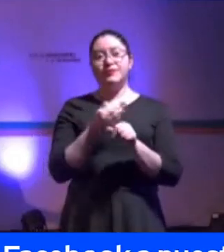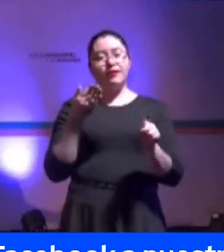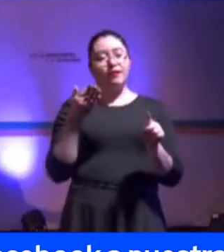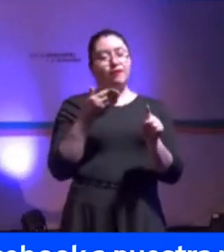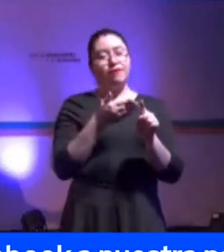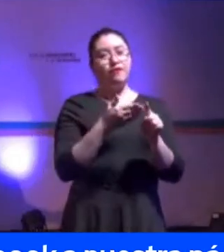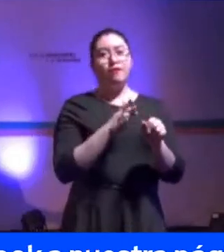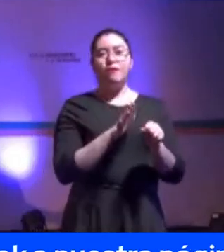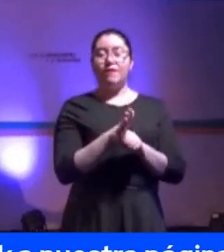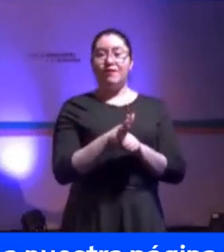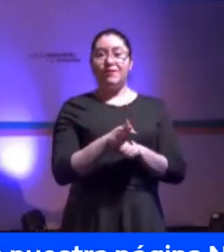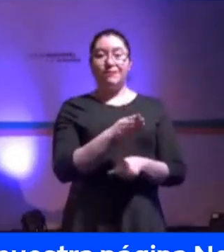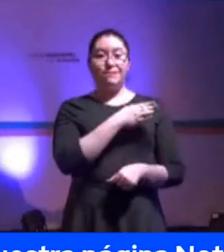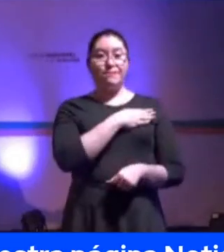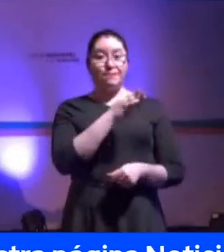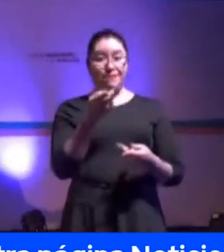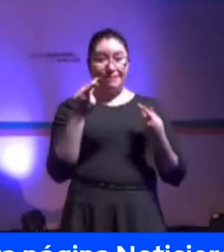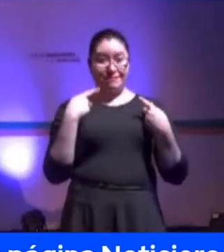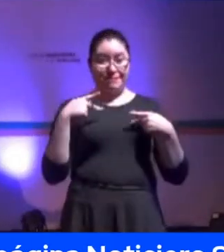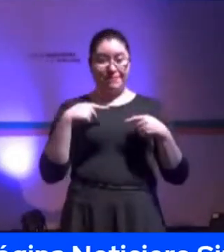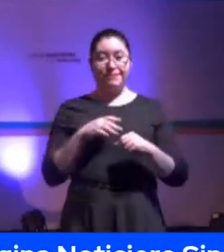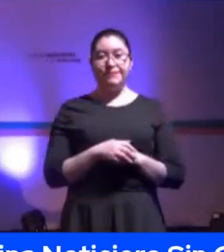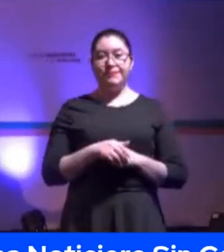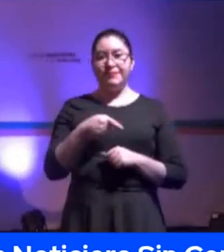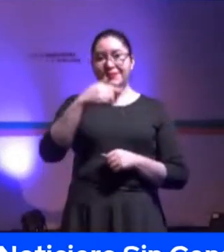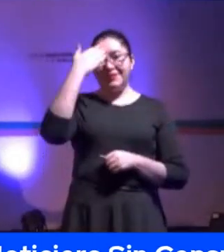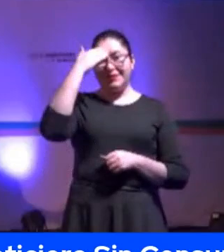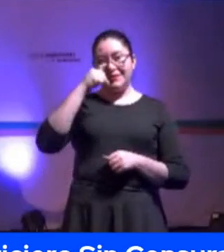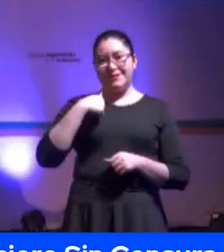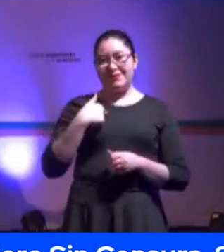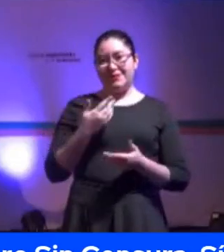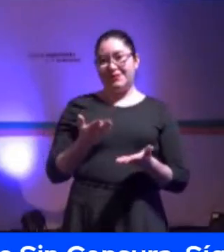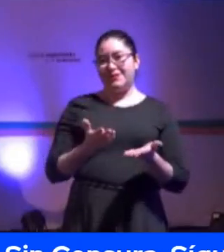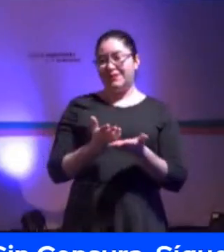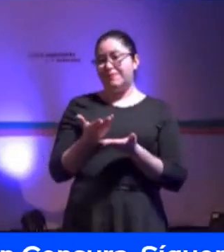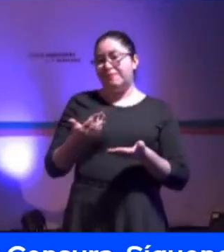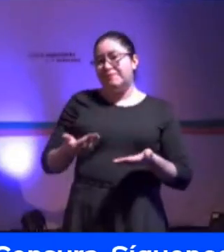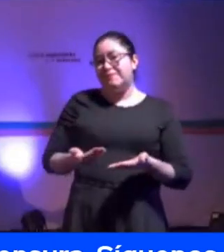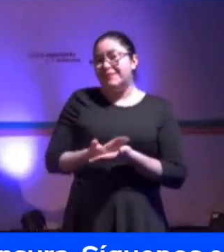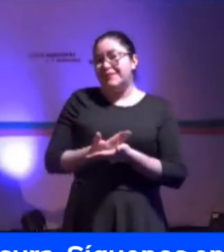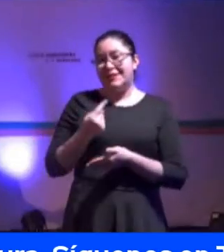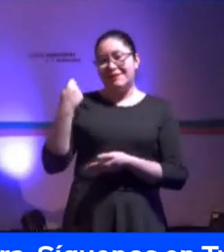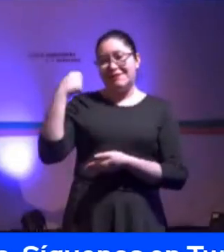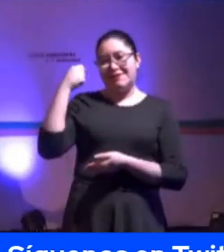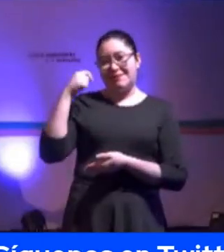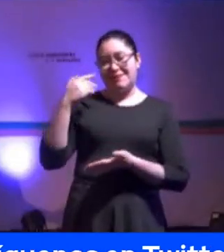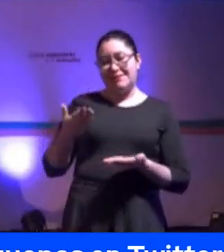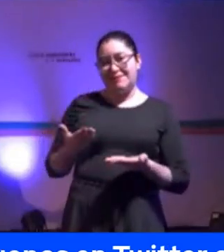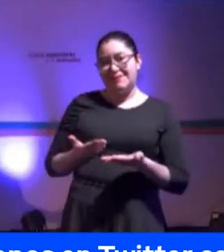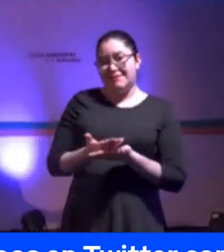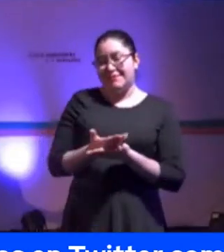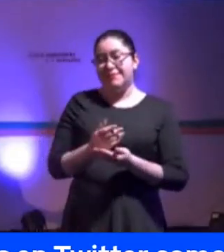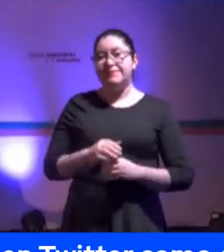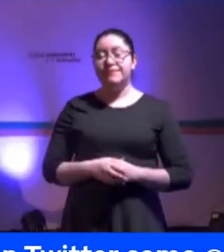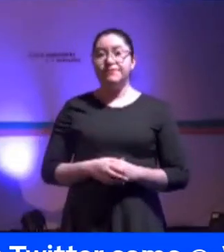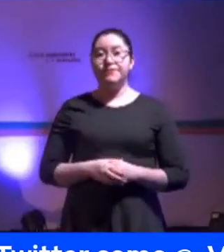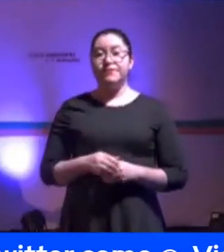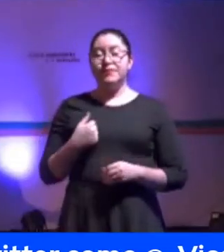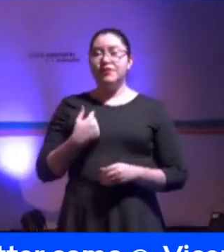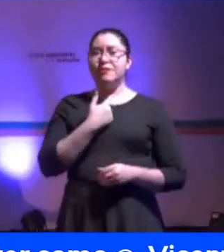personas. Como ustedes saben, yo soy pues originario de el estado de Tabasco, de Comalcalco, y a mí me gusta